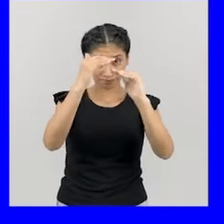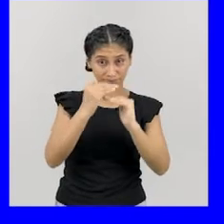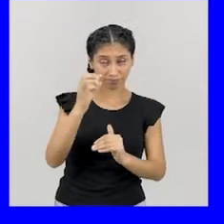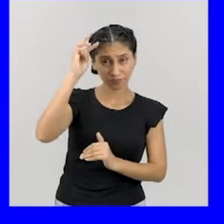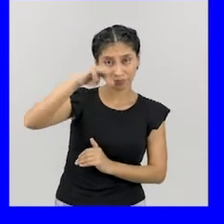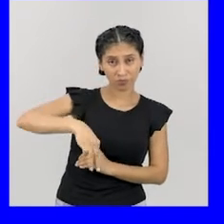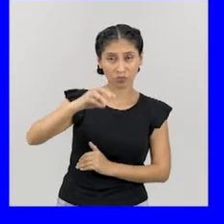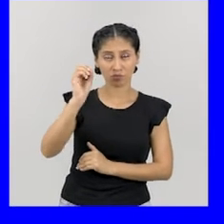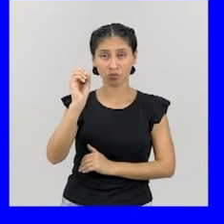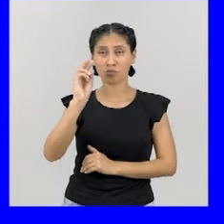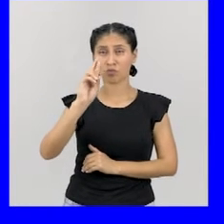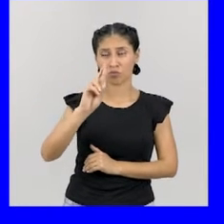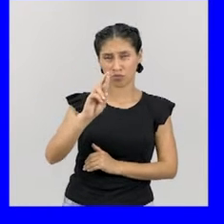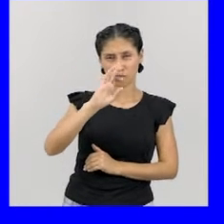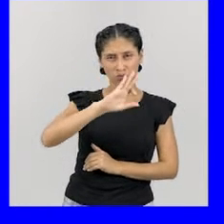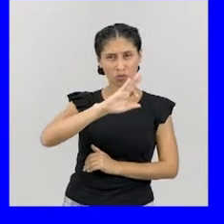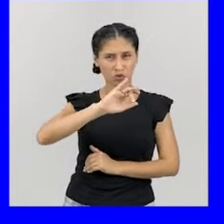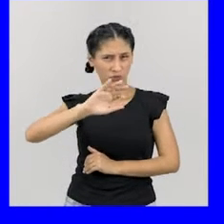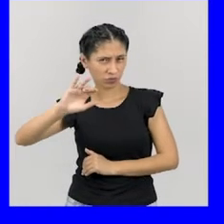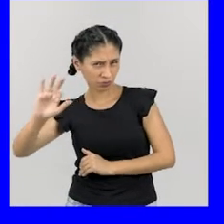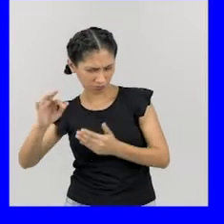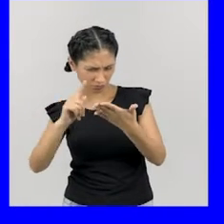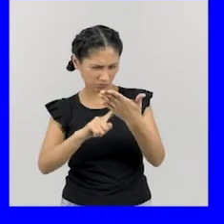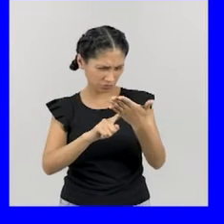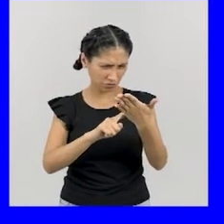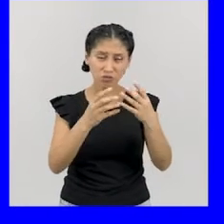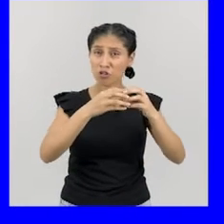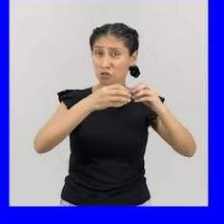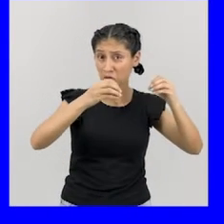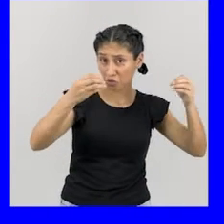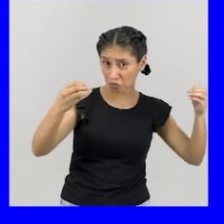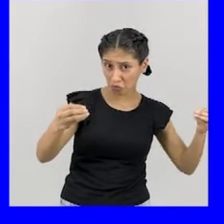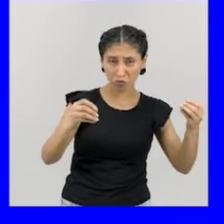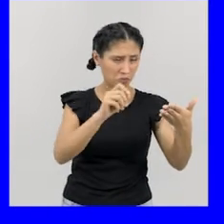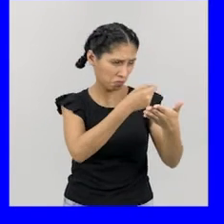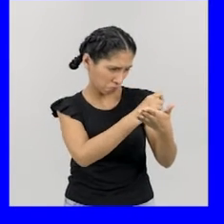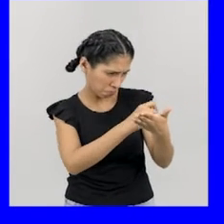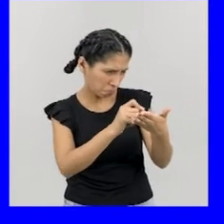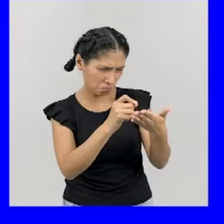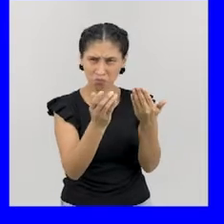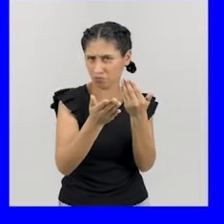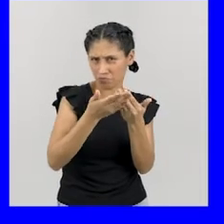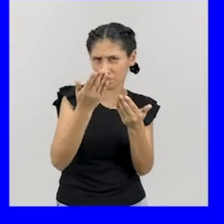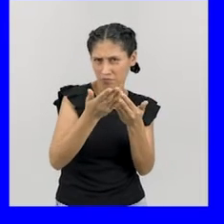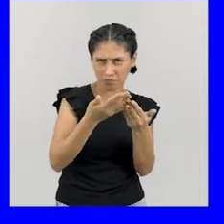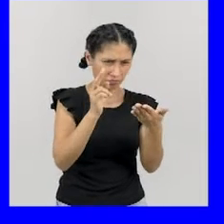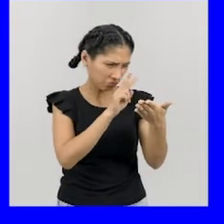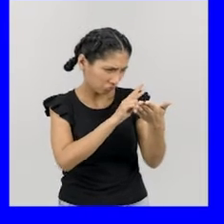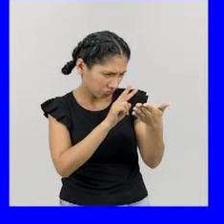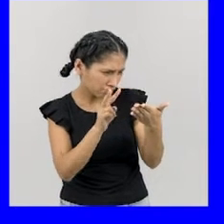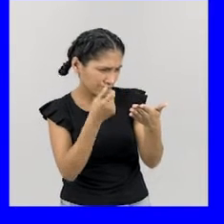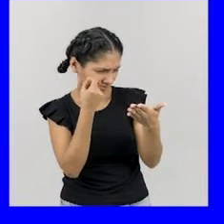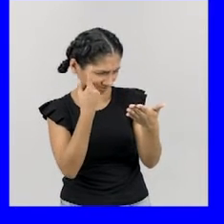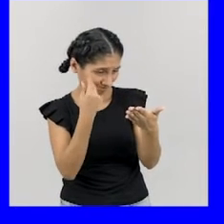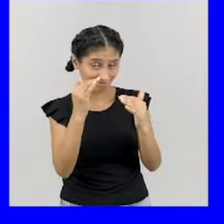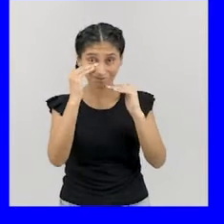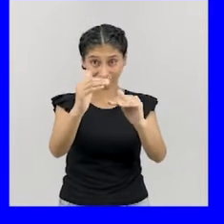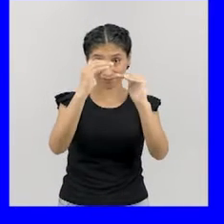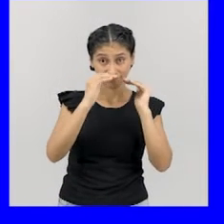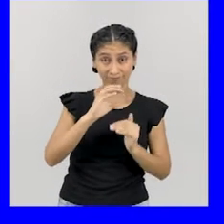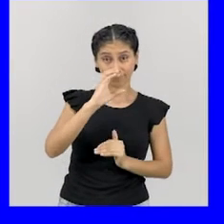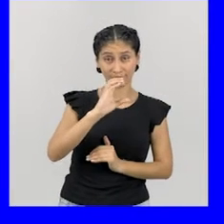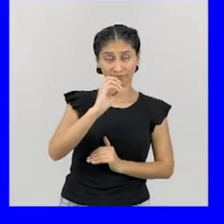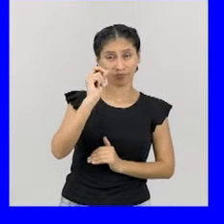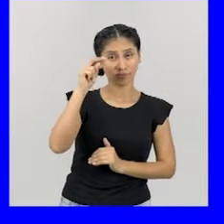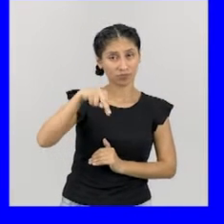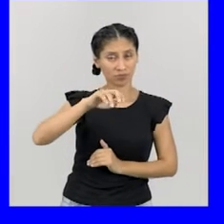Morfosintaxis, que es la manera de escribir las oraciones simples o compuestas y la selección del tiempo de los verbos. Conectores, que